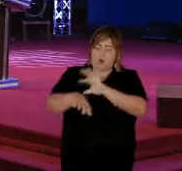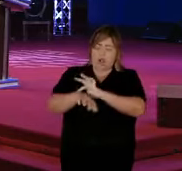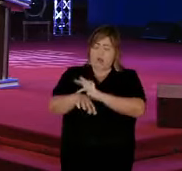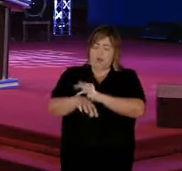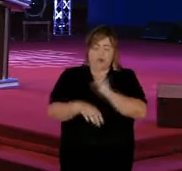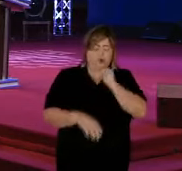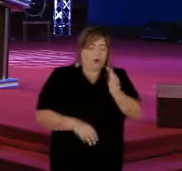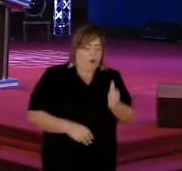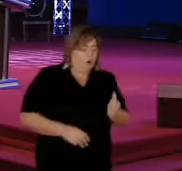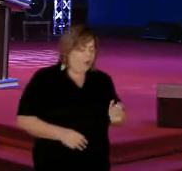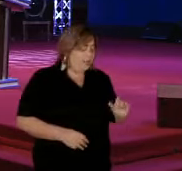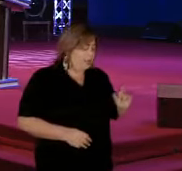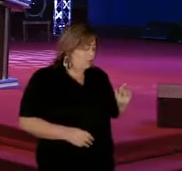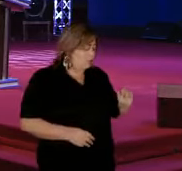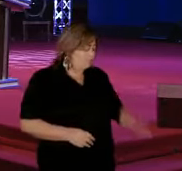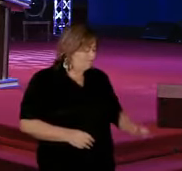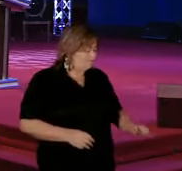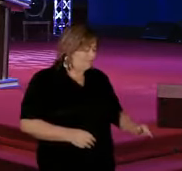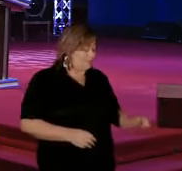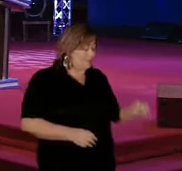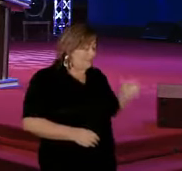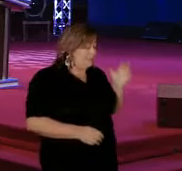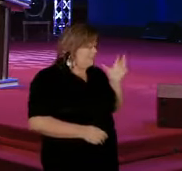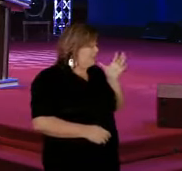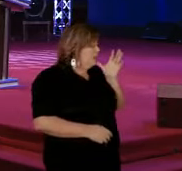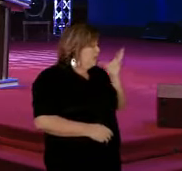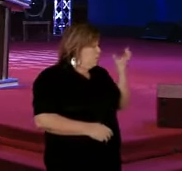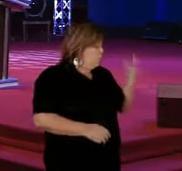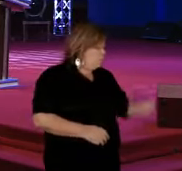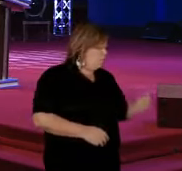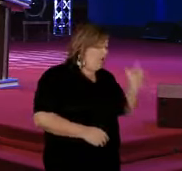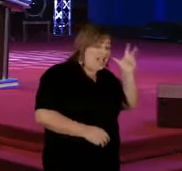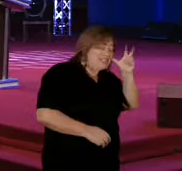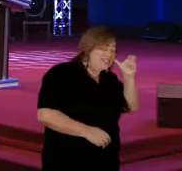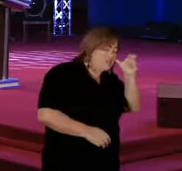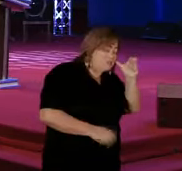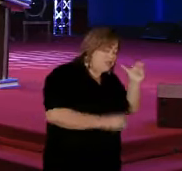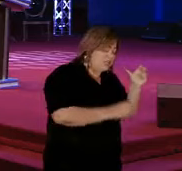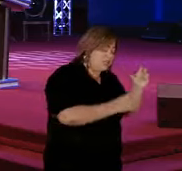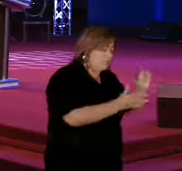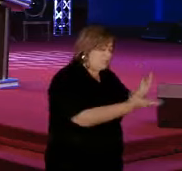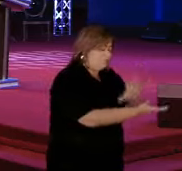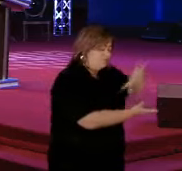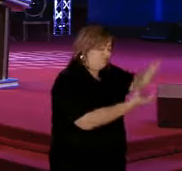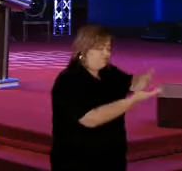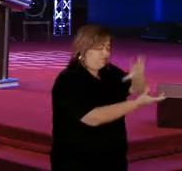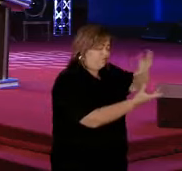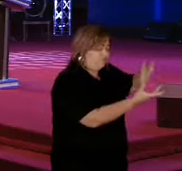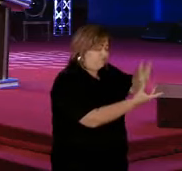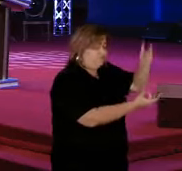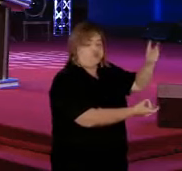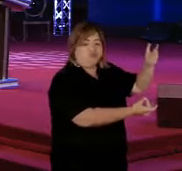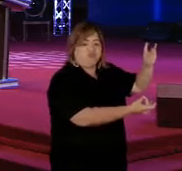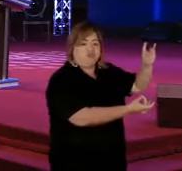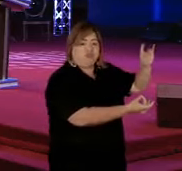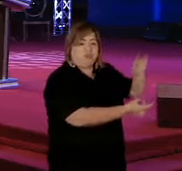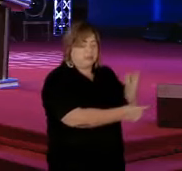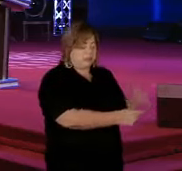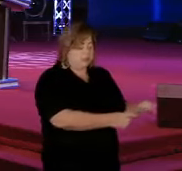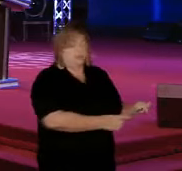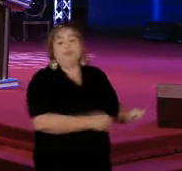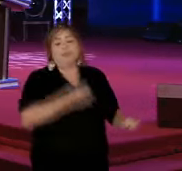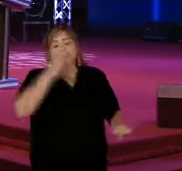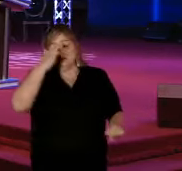gobernadores de las tinieblas de este siglo, contra huestes espirituales de maldad que habitan en seis regiones celestes.